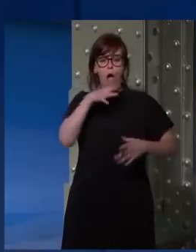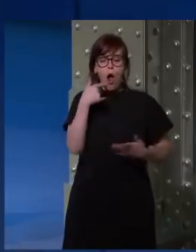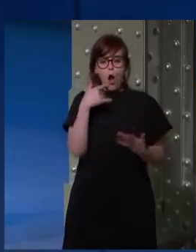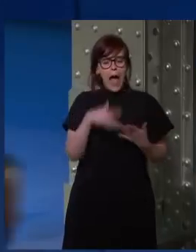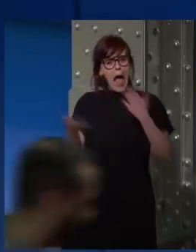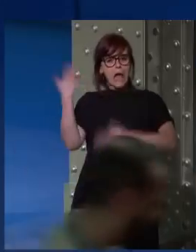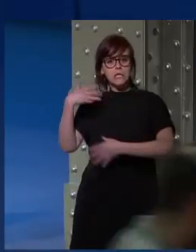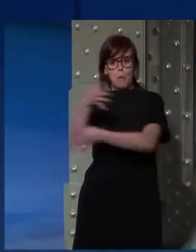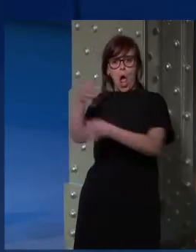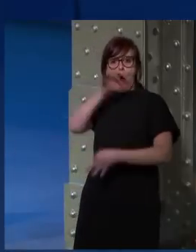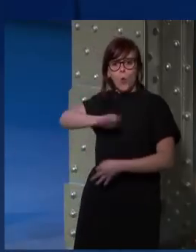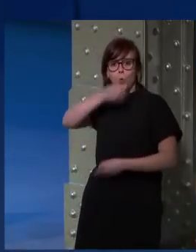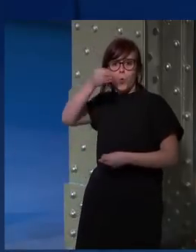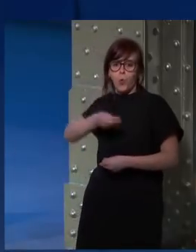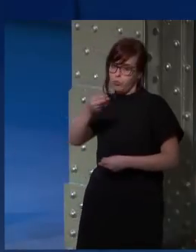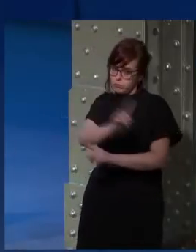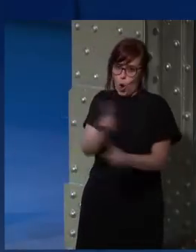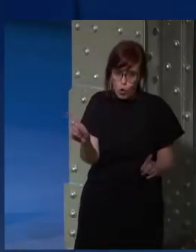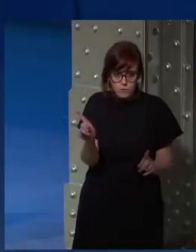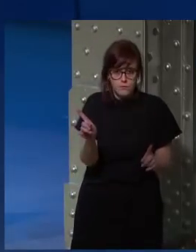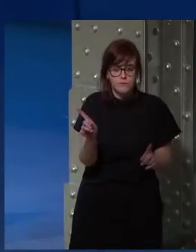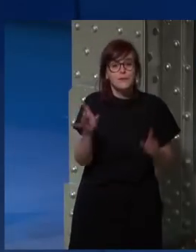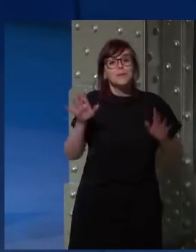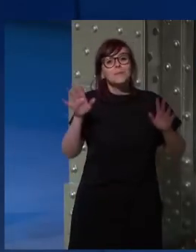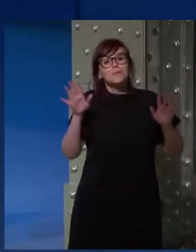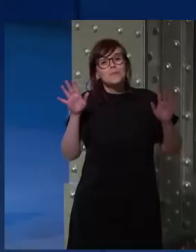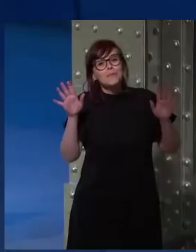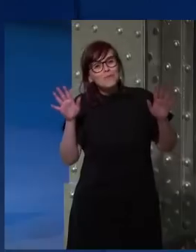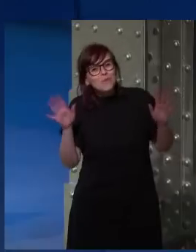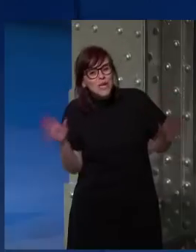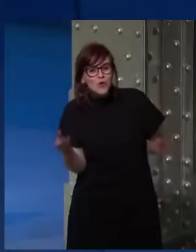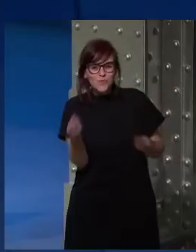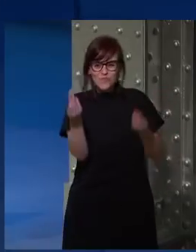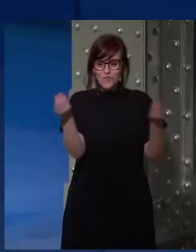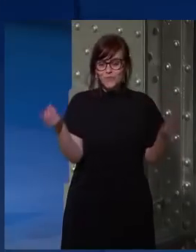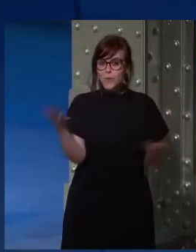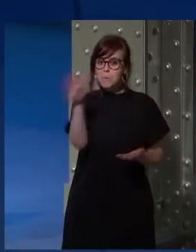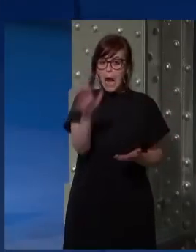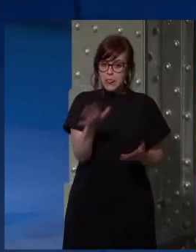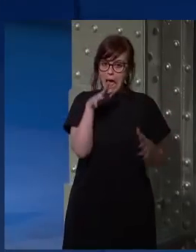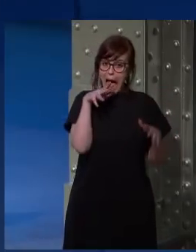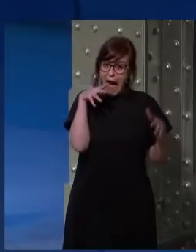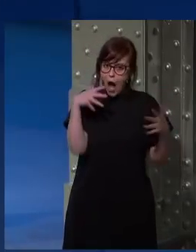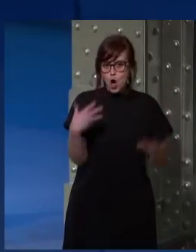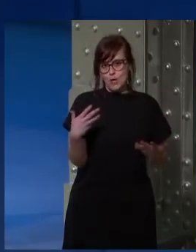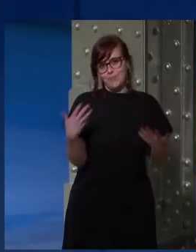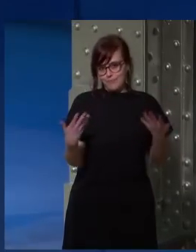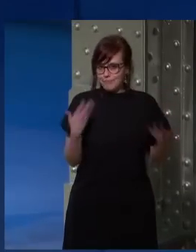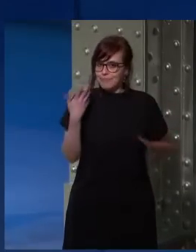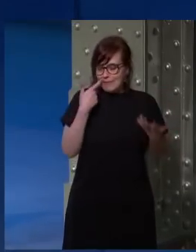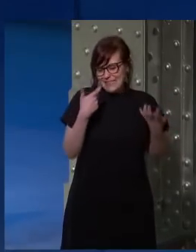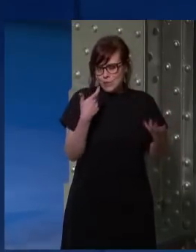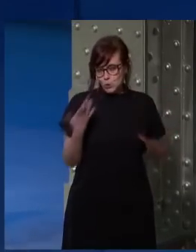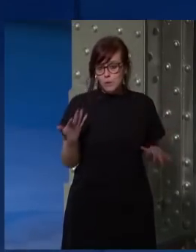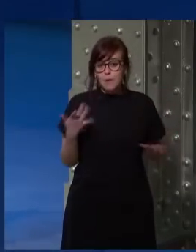era estupendo y todo se hacía muy bien y tal, pues no. Evidentemente, pero es verdad que sí, que en este sentido sí. Y